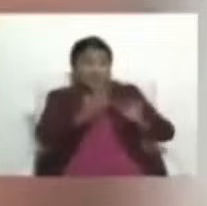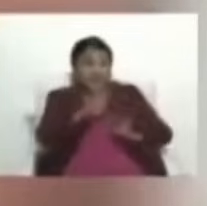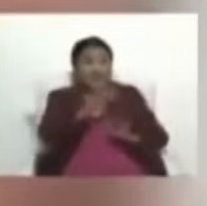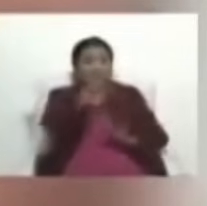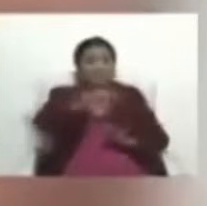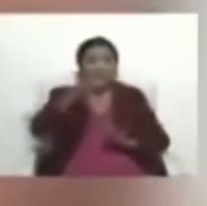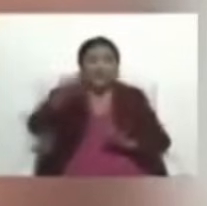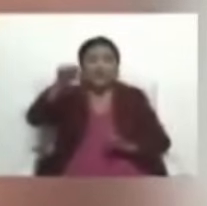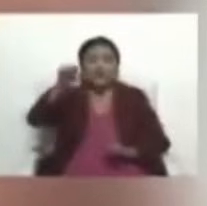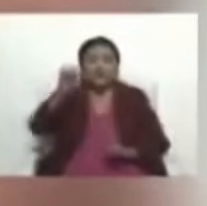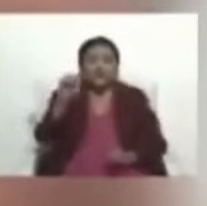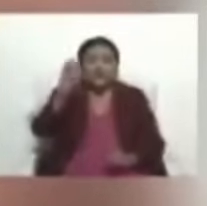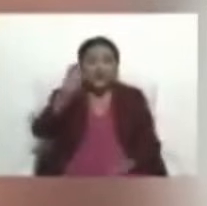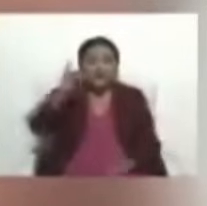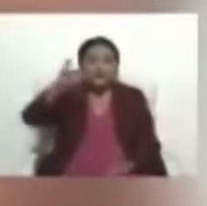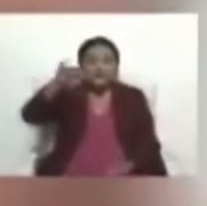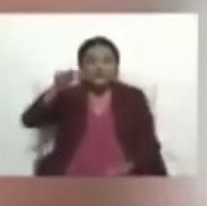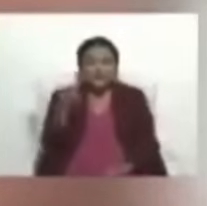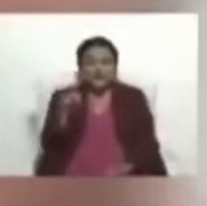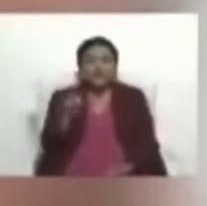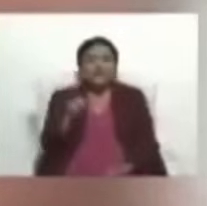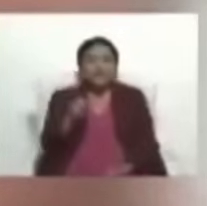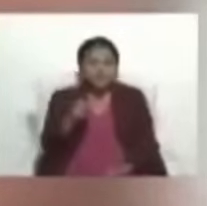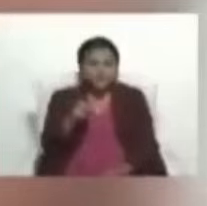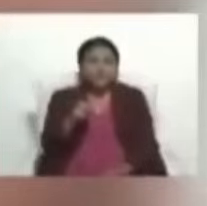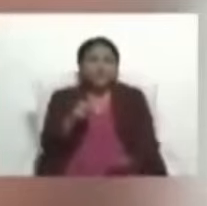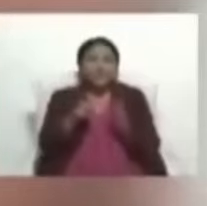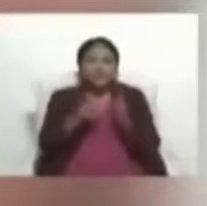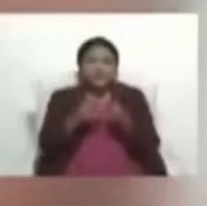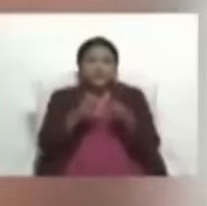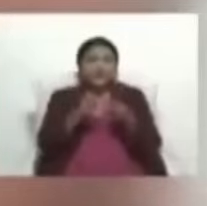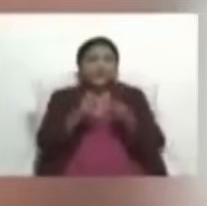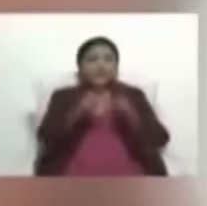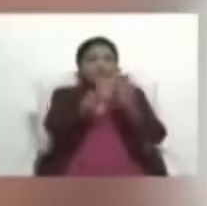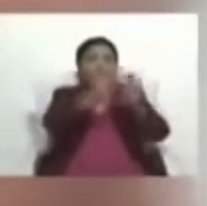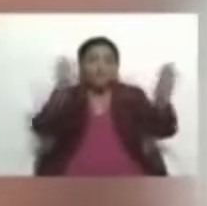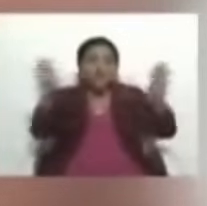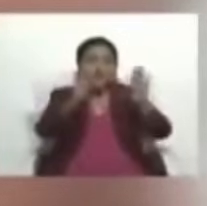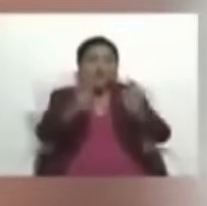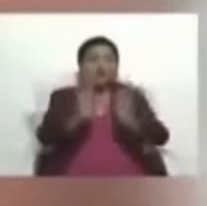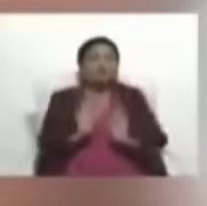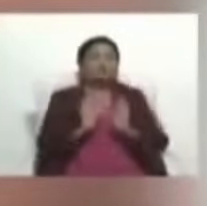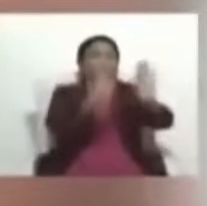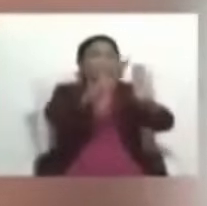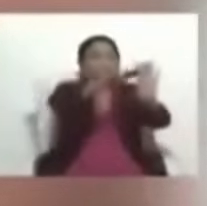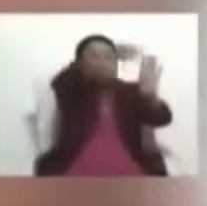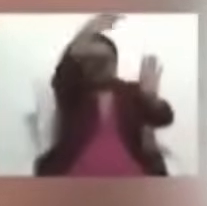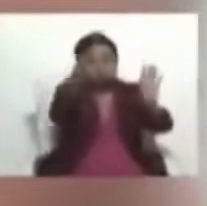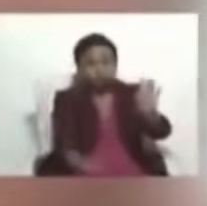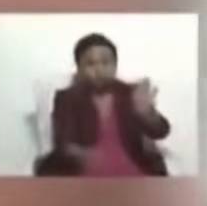tenemos que hacer, que es lanzarlo por la ventana para terminar la escena del